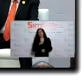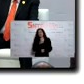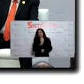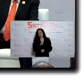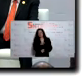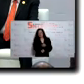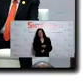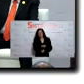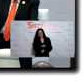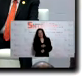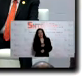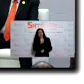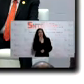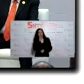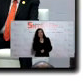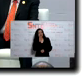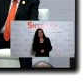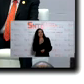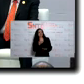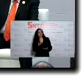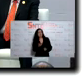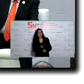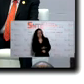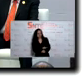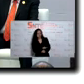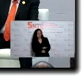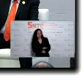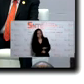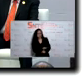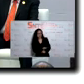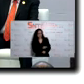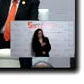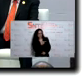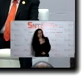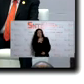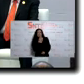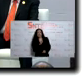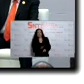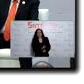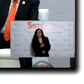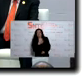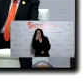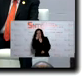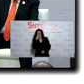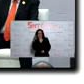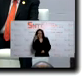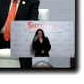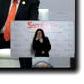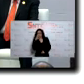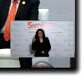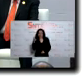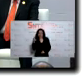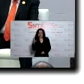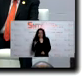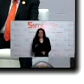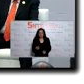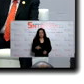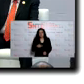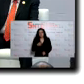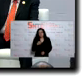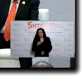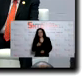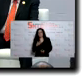ella? ¿Por qué está gritando? ¿Será que siente ira